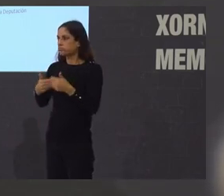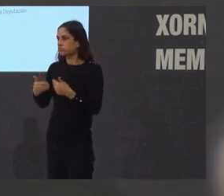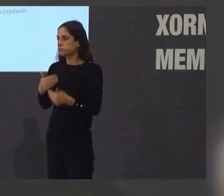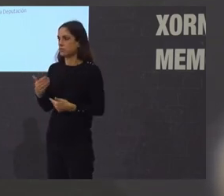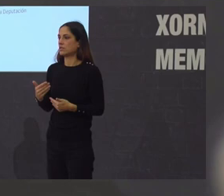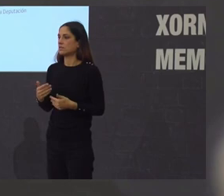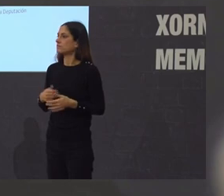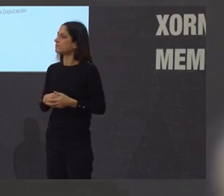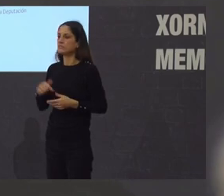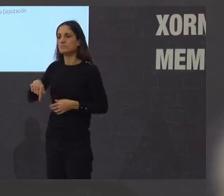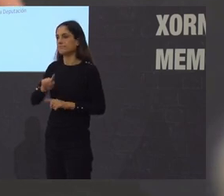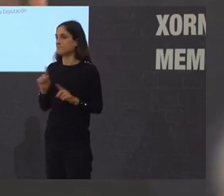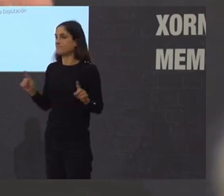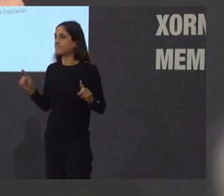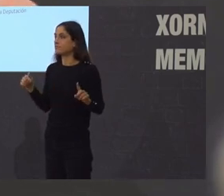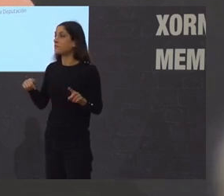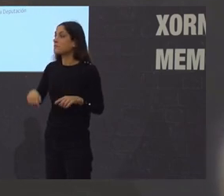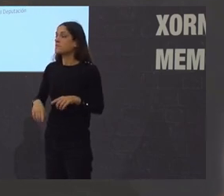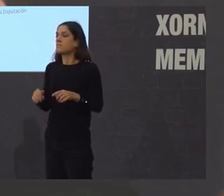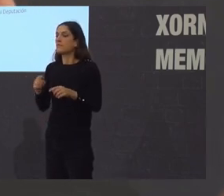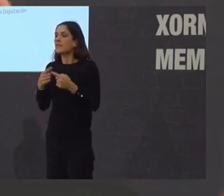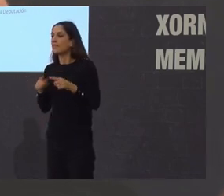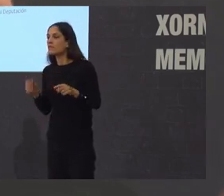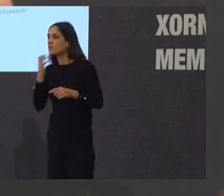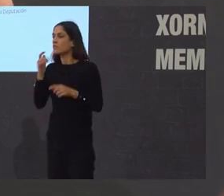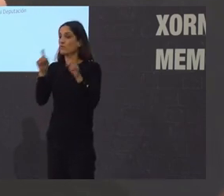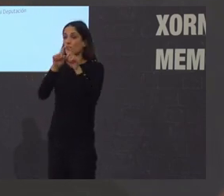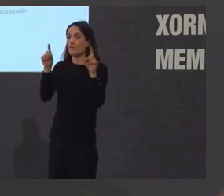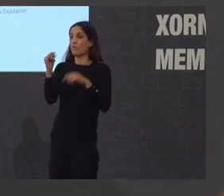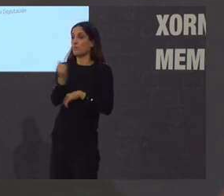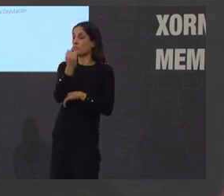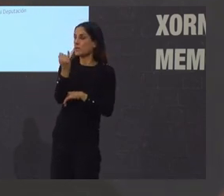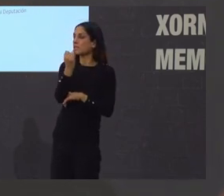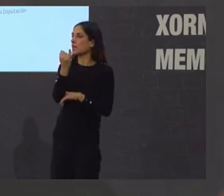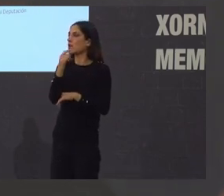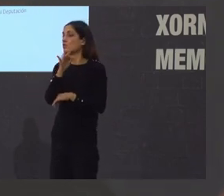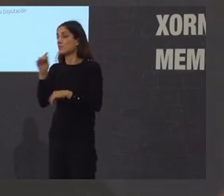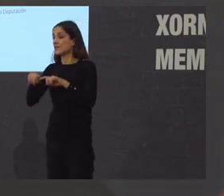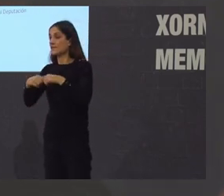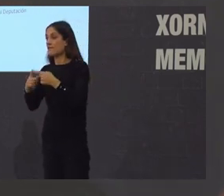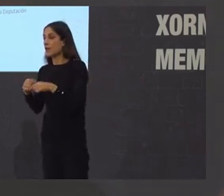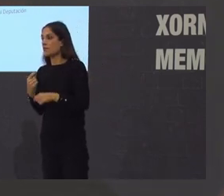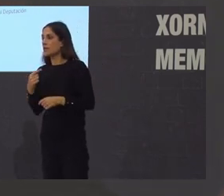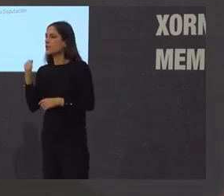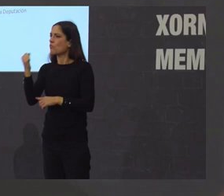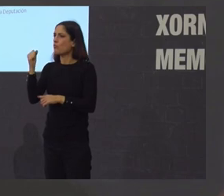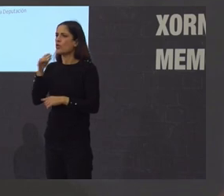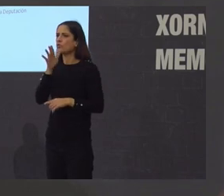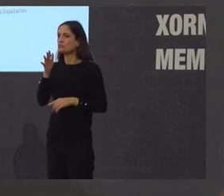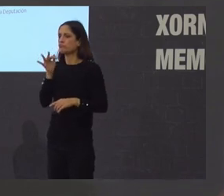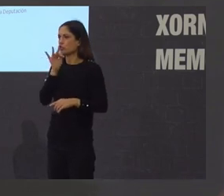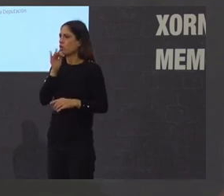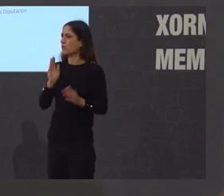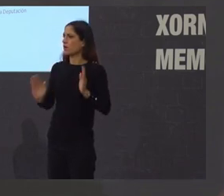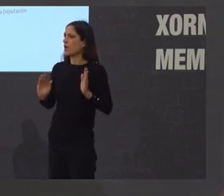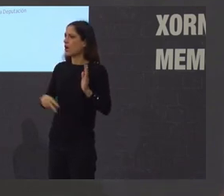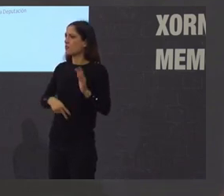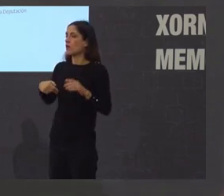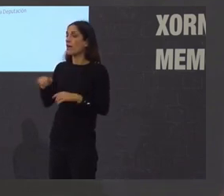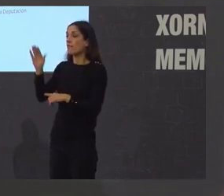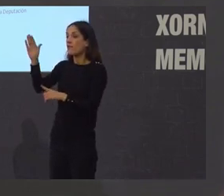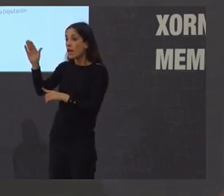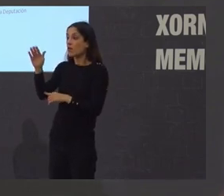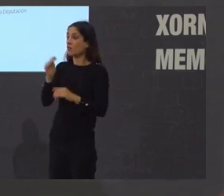con los empresarios y familias que mantuvieron su poder durante el franquismo y que se lucraron durante el franquismo y que no